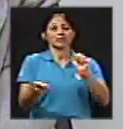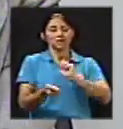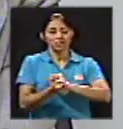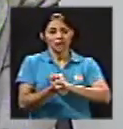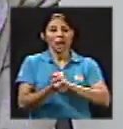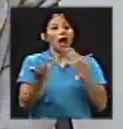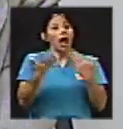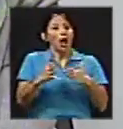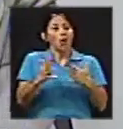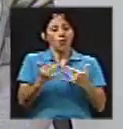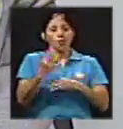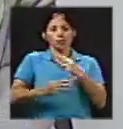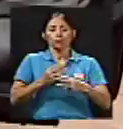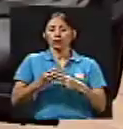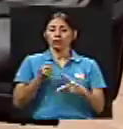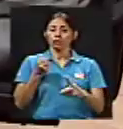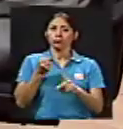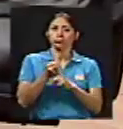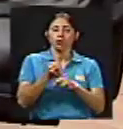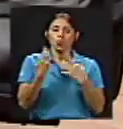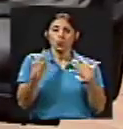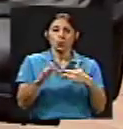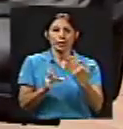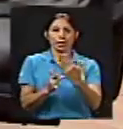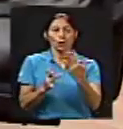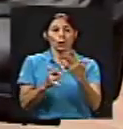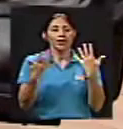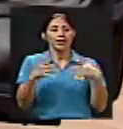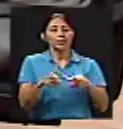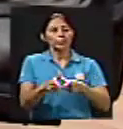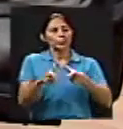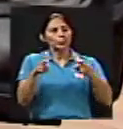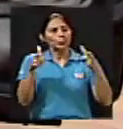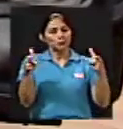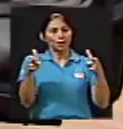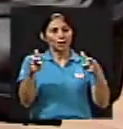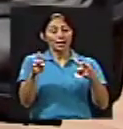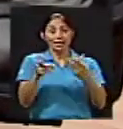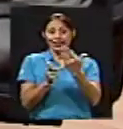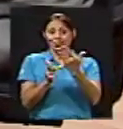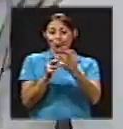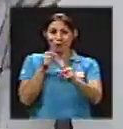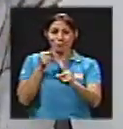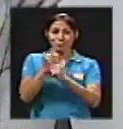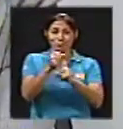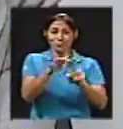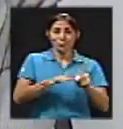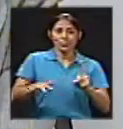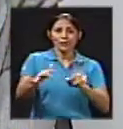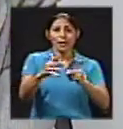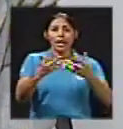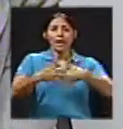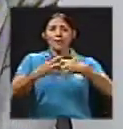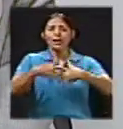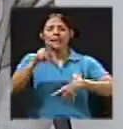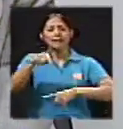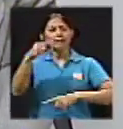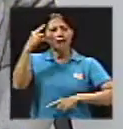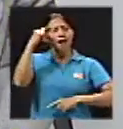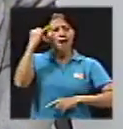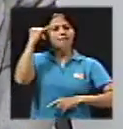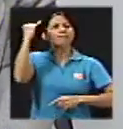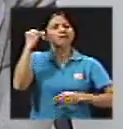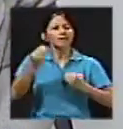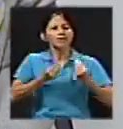la tecnología es enorme, y el impacto de la tecnología hace que las empresas deban replantearse permanentemente cuál es su